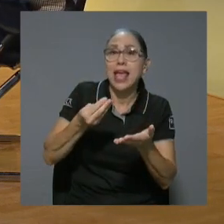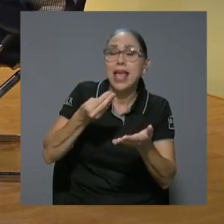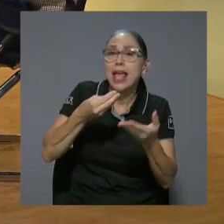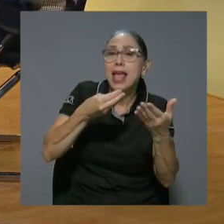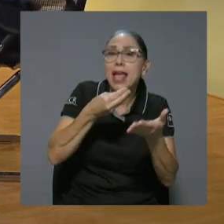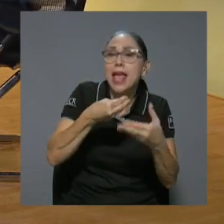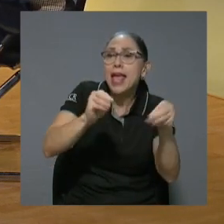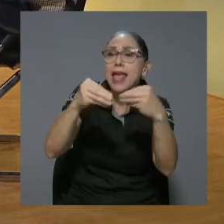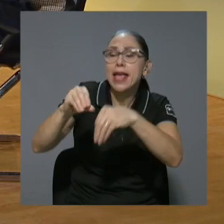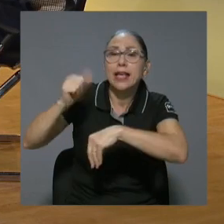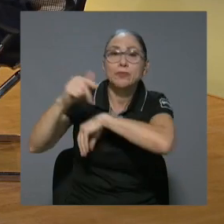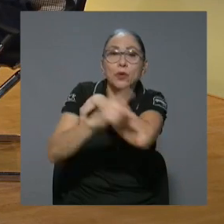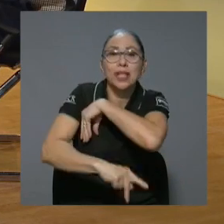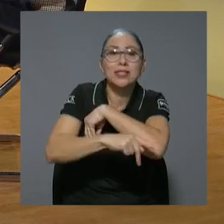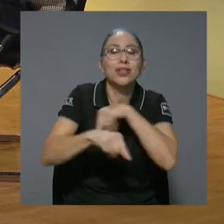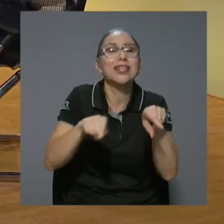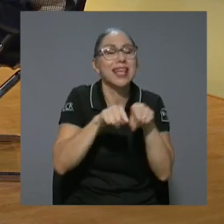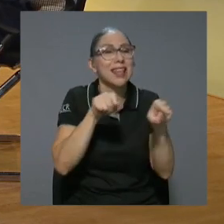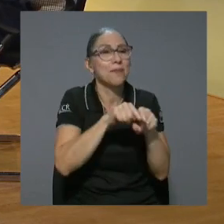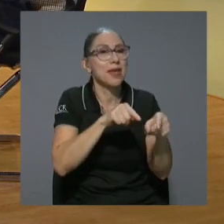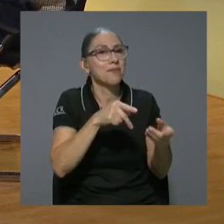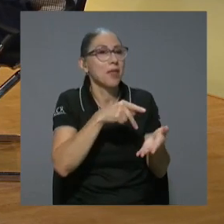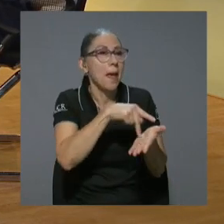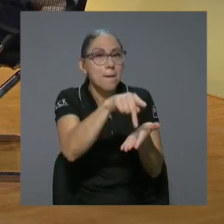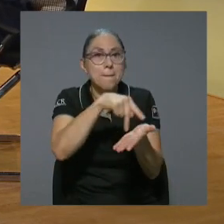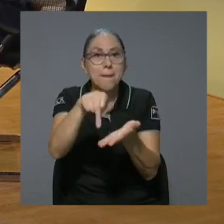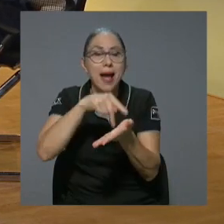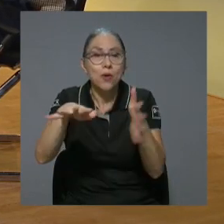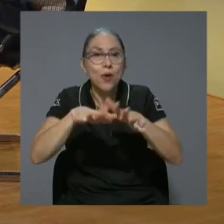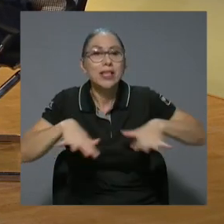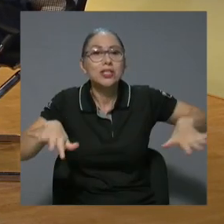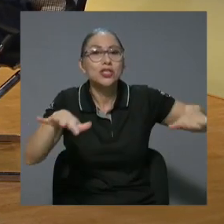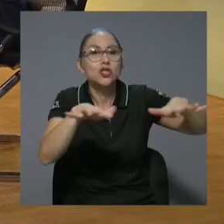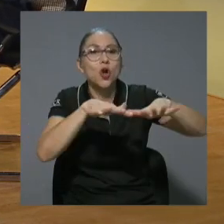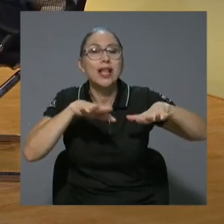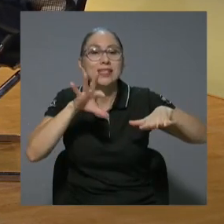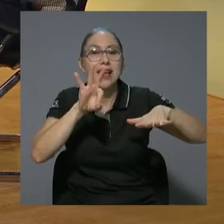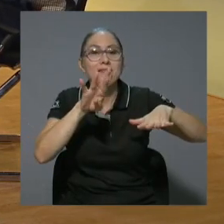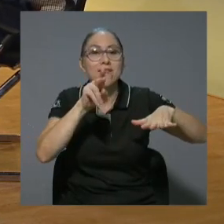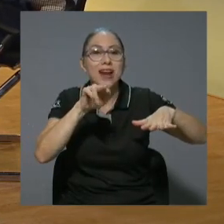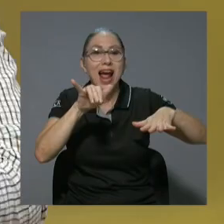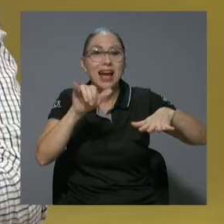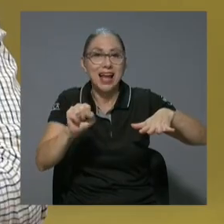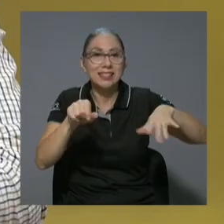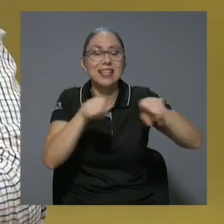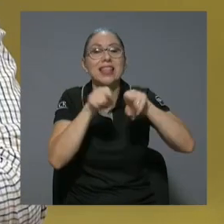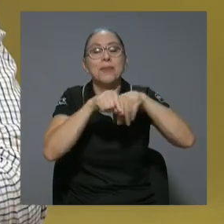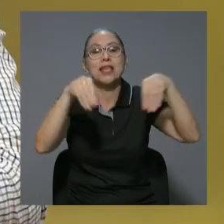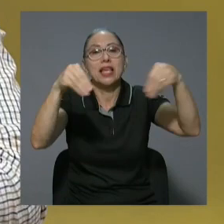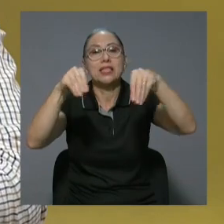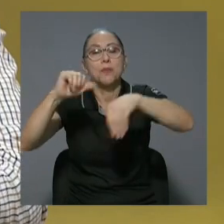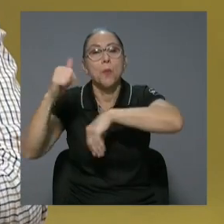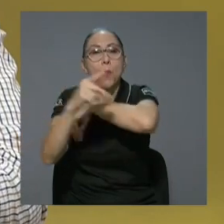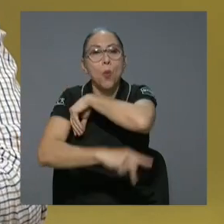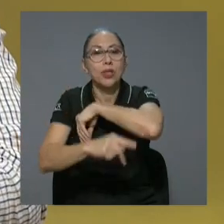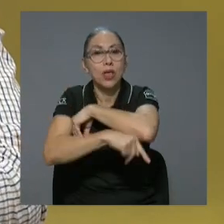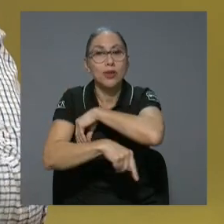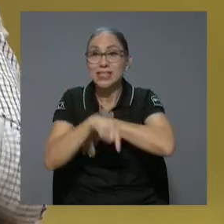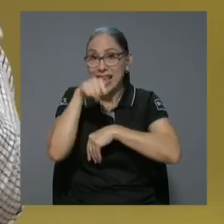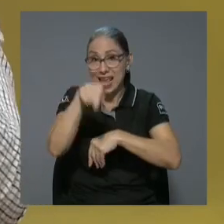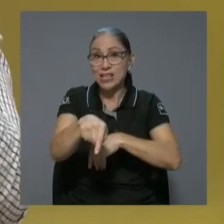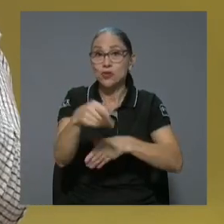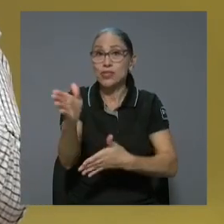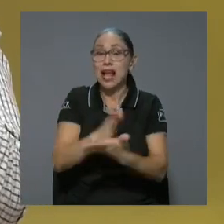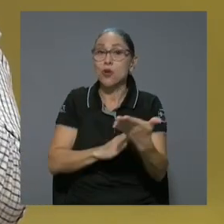sectores especialmente en zonas francas y exportadores. Entonces sí lo estamos percibiendo y esa es una ola favorable. Es